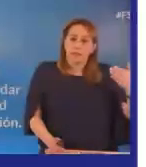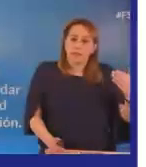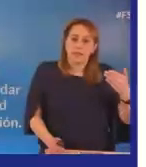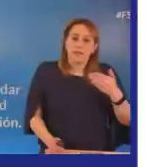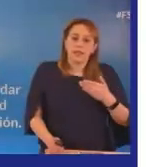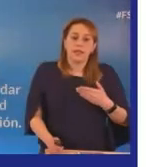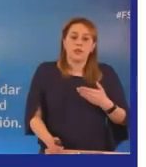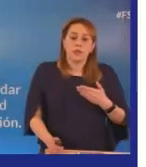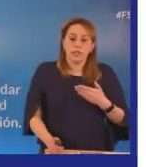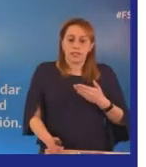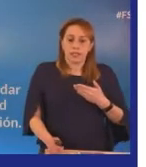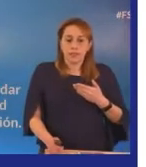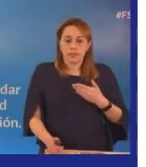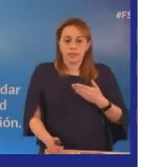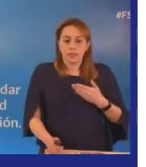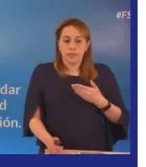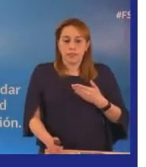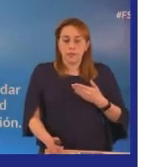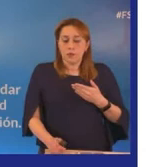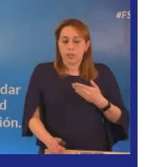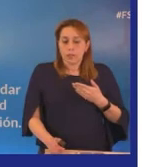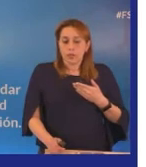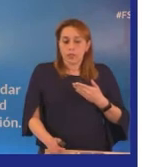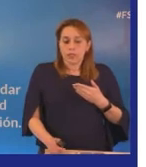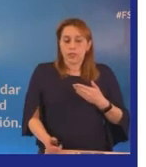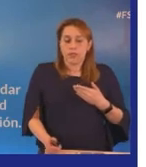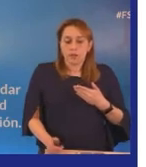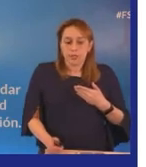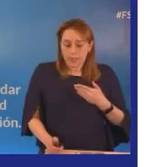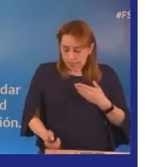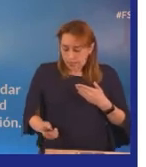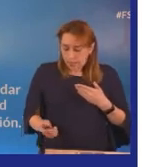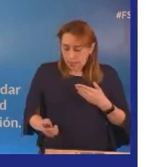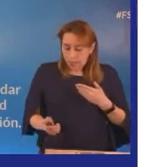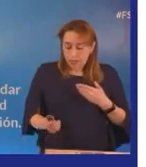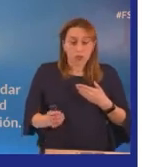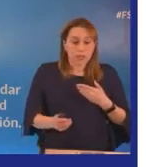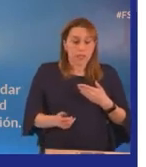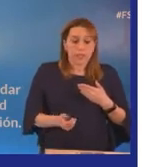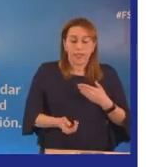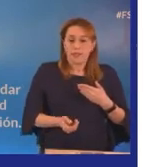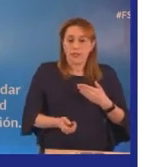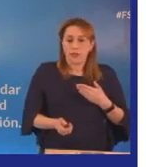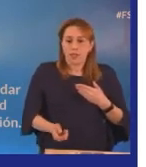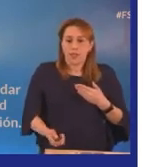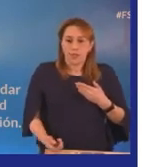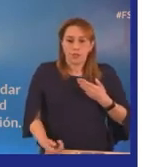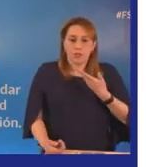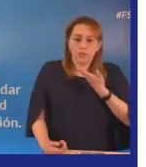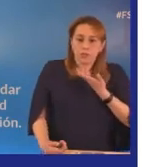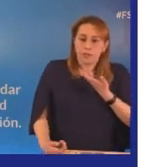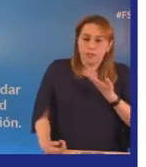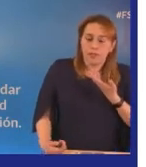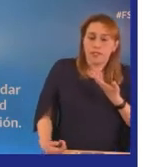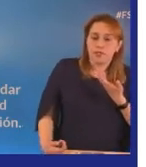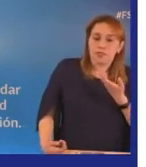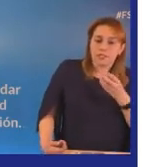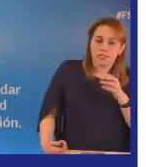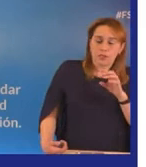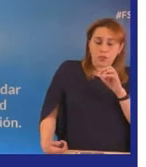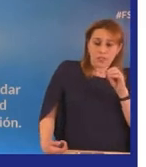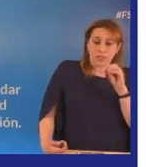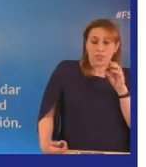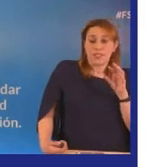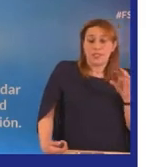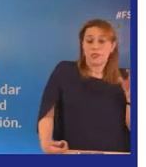pueda sentarse de manera correcta. ¿Por qué? Porque esto nos va a facilitar lo que tiene que ver con la deglución.